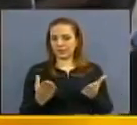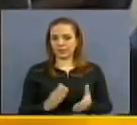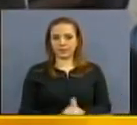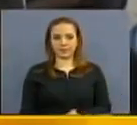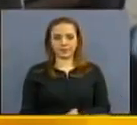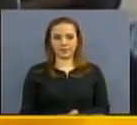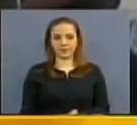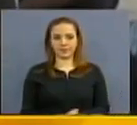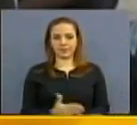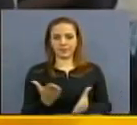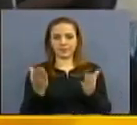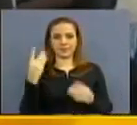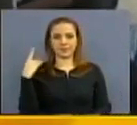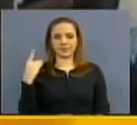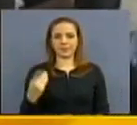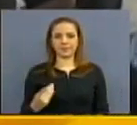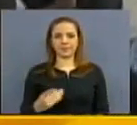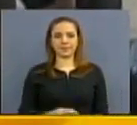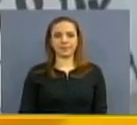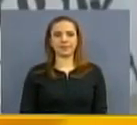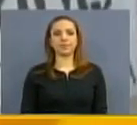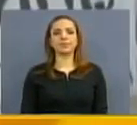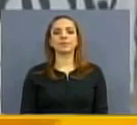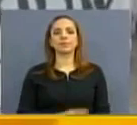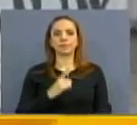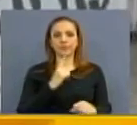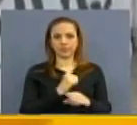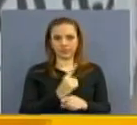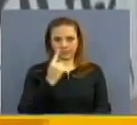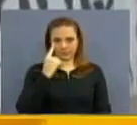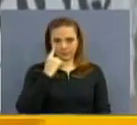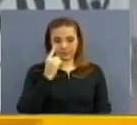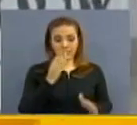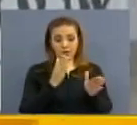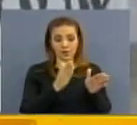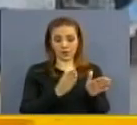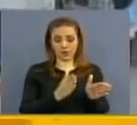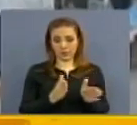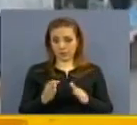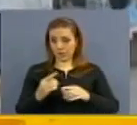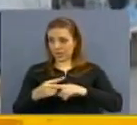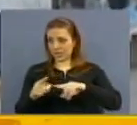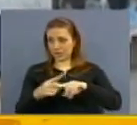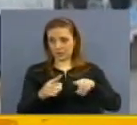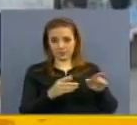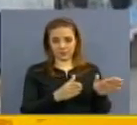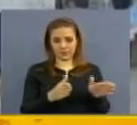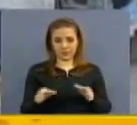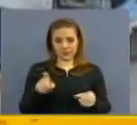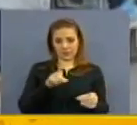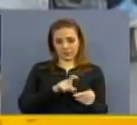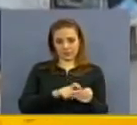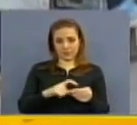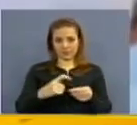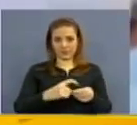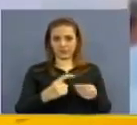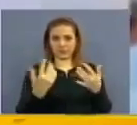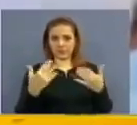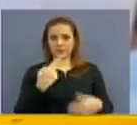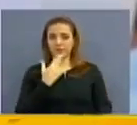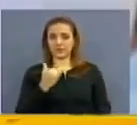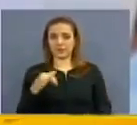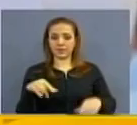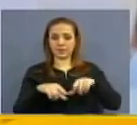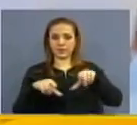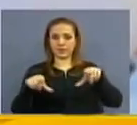la dirigencia? ¿Hay algunos indicios? Exactamente. Mira, hay organizaciones diversas que están participando en este esfuerzo y ya hay lugares